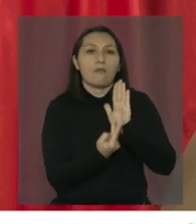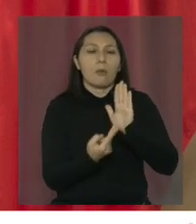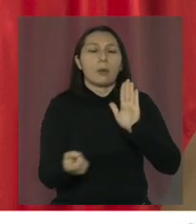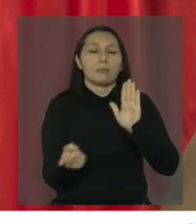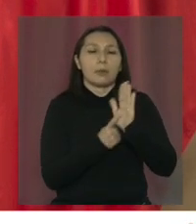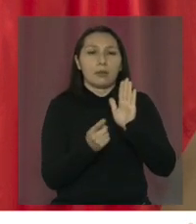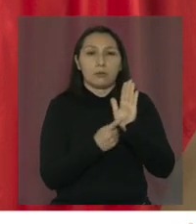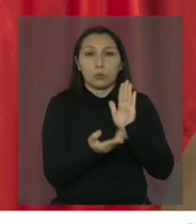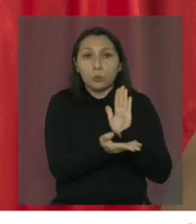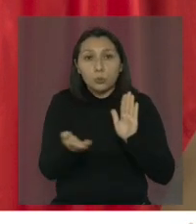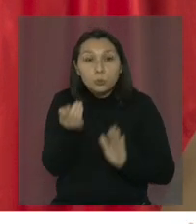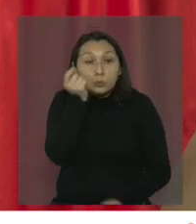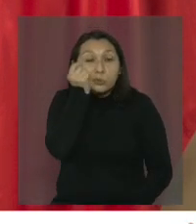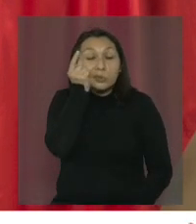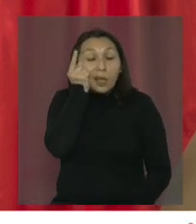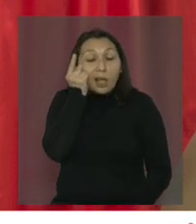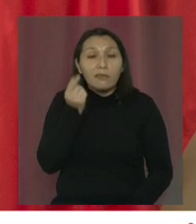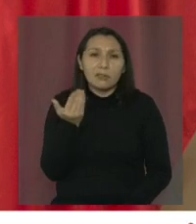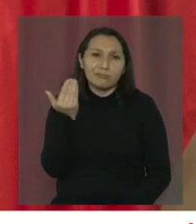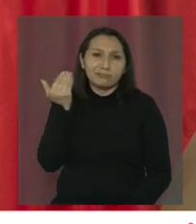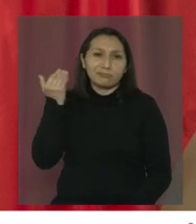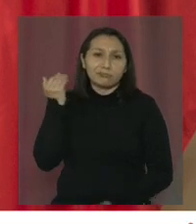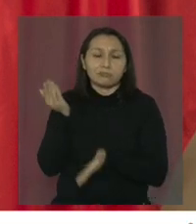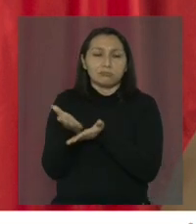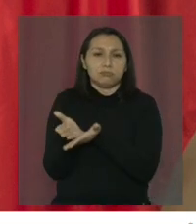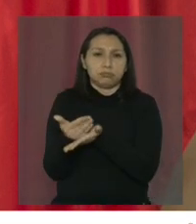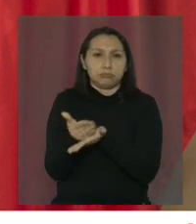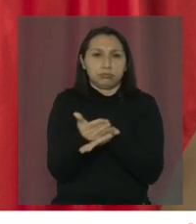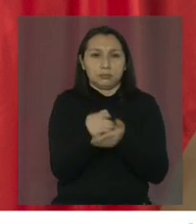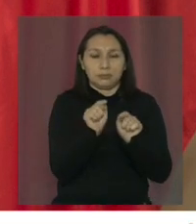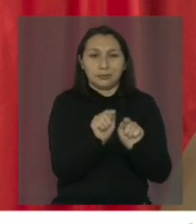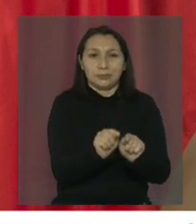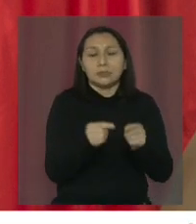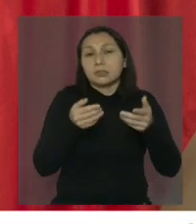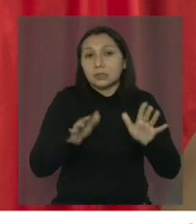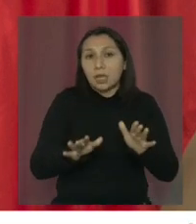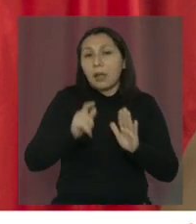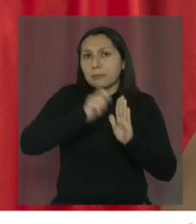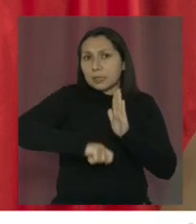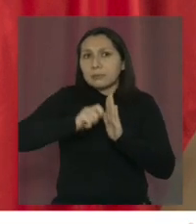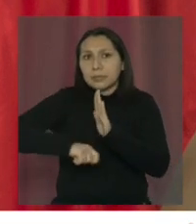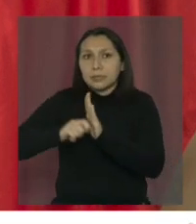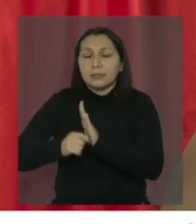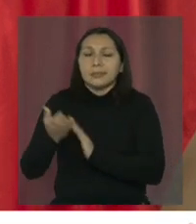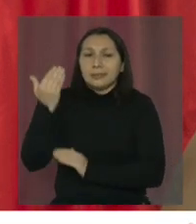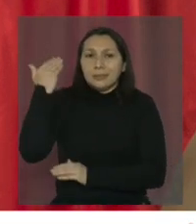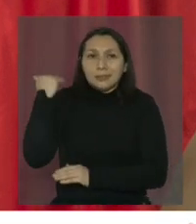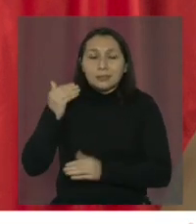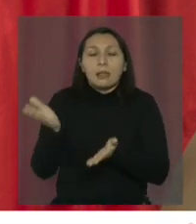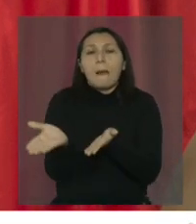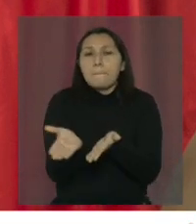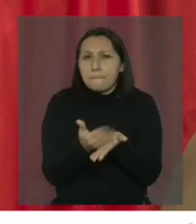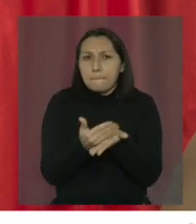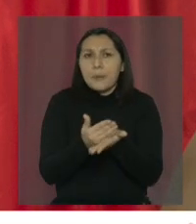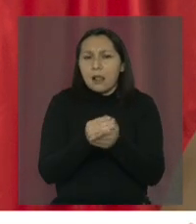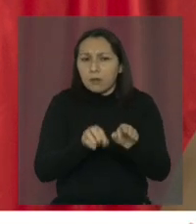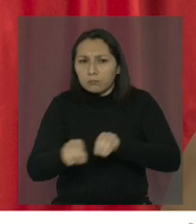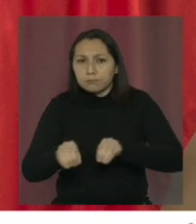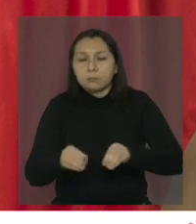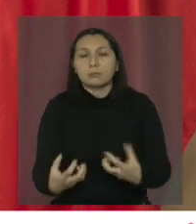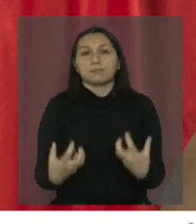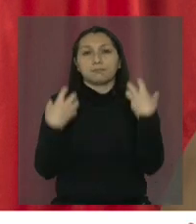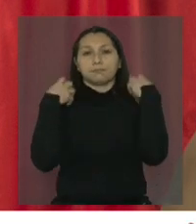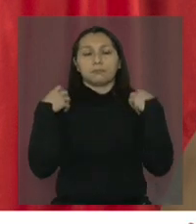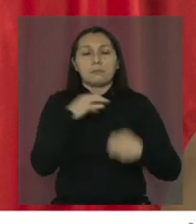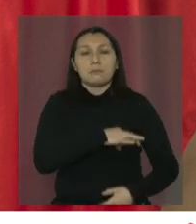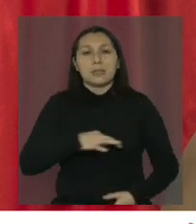ustedes saben que hemos venido planificando esto hace ya varios meses una planificación que ha estado liderada por el